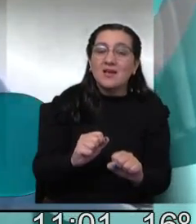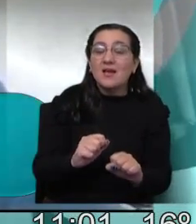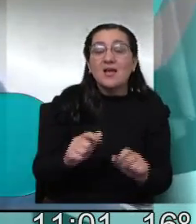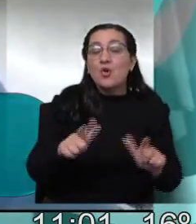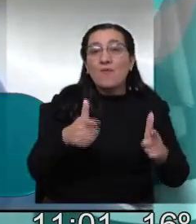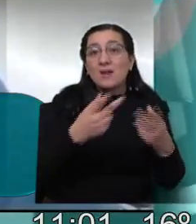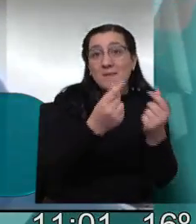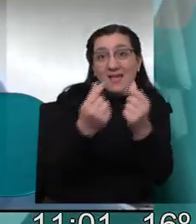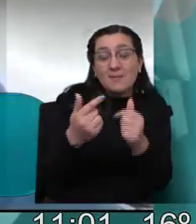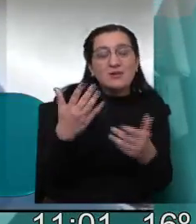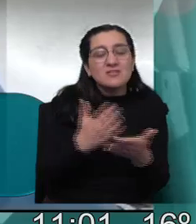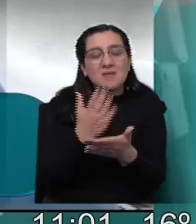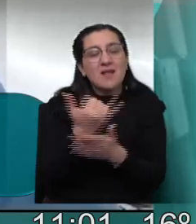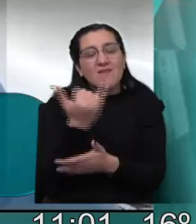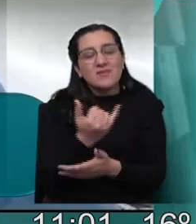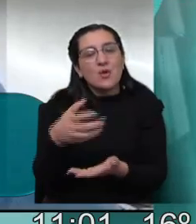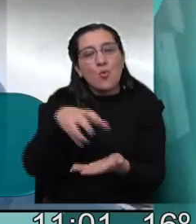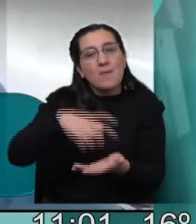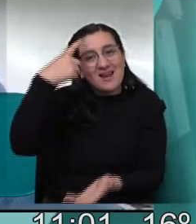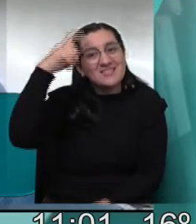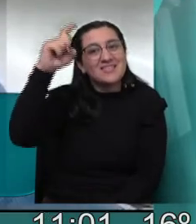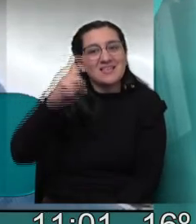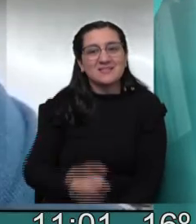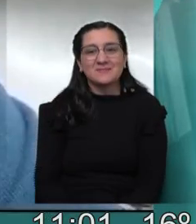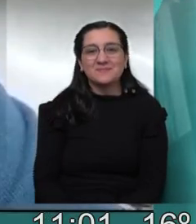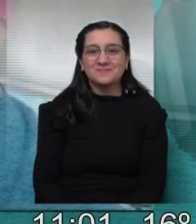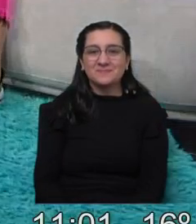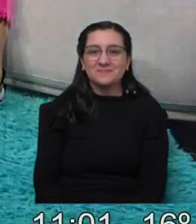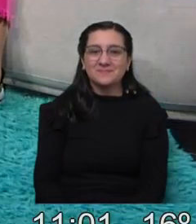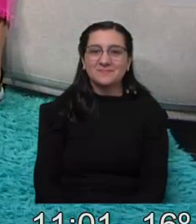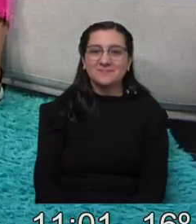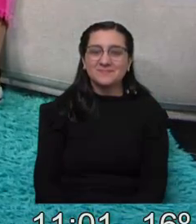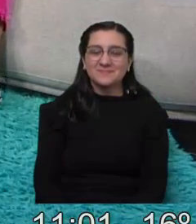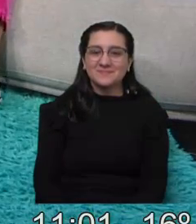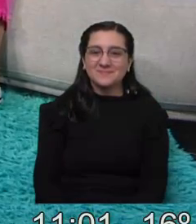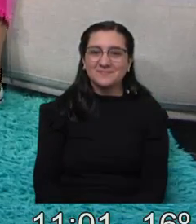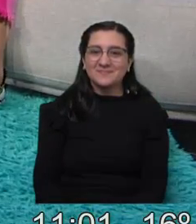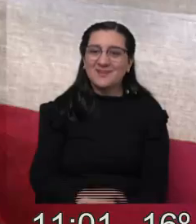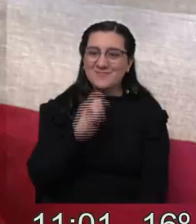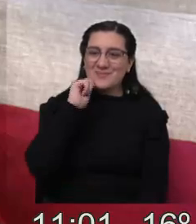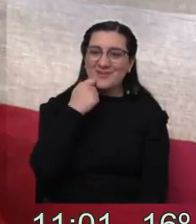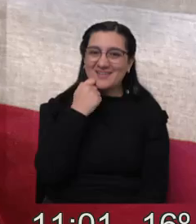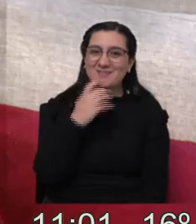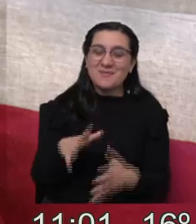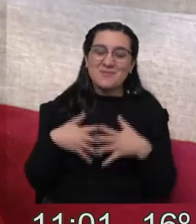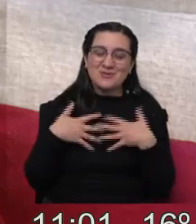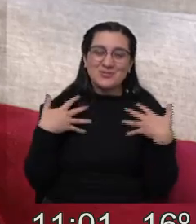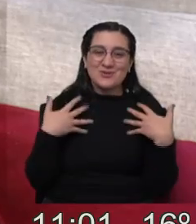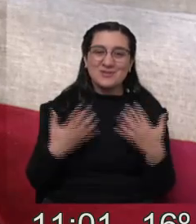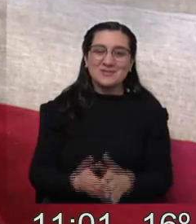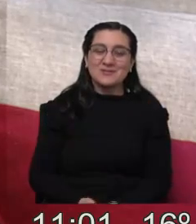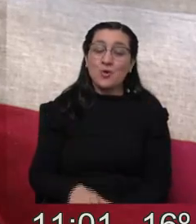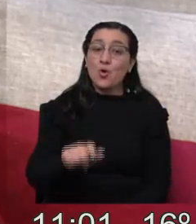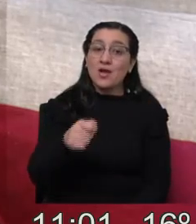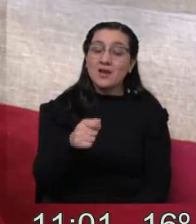que siempre tuvo lugar para las ideas. ¡Ay, qué lindo! ¡Qué lindo! Bueno, me emociona. Un canal que